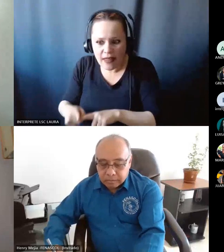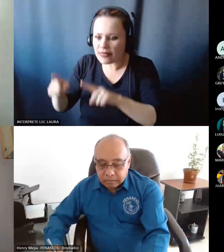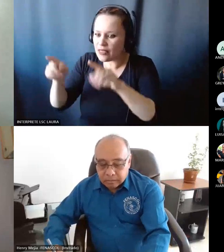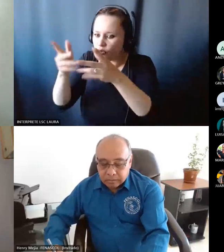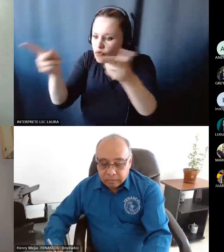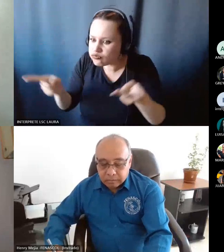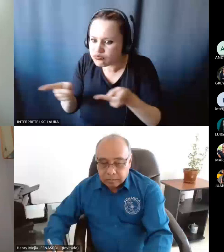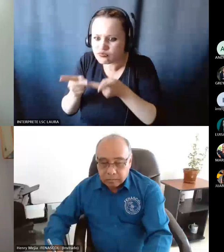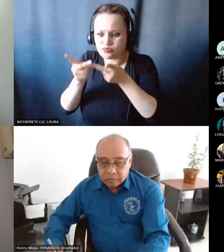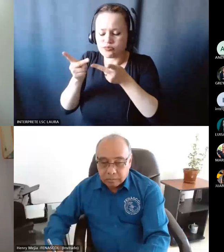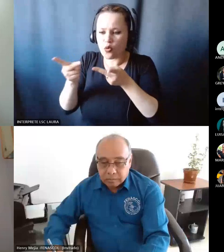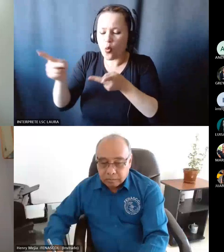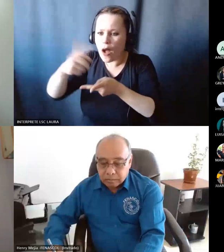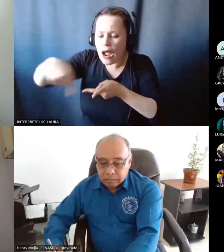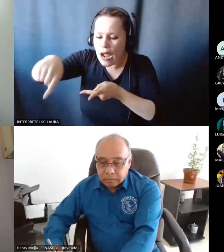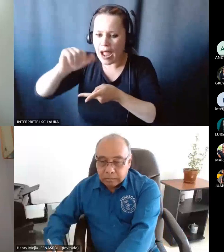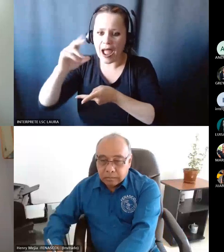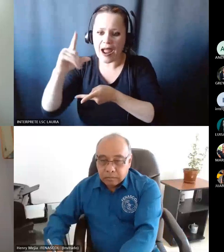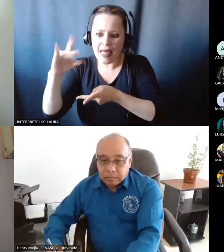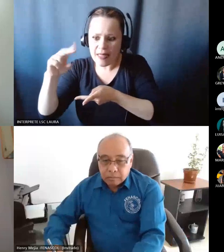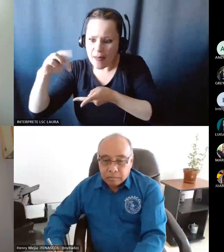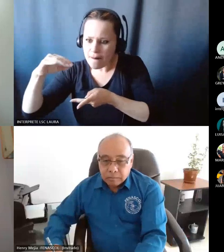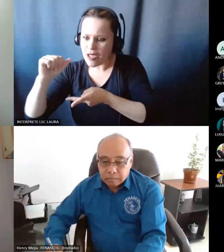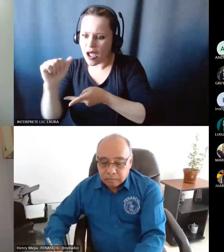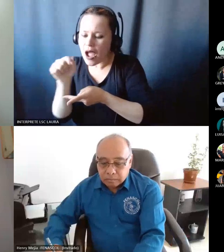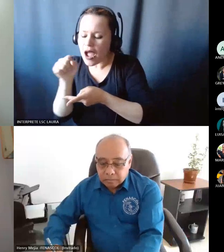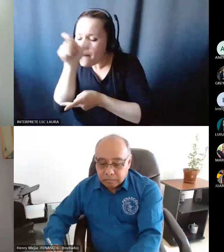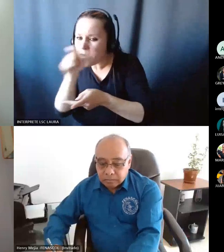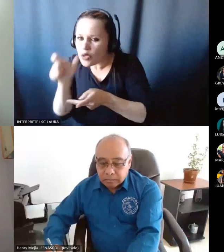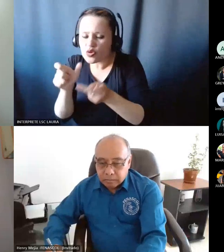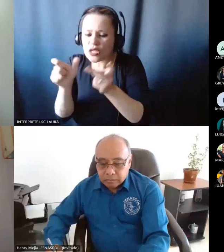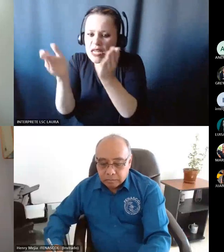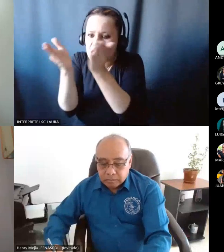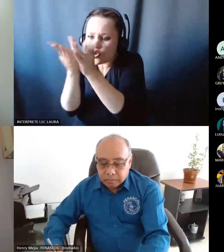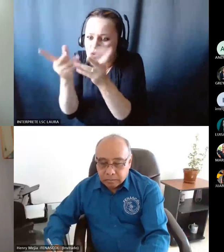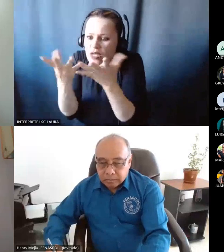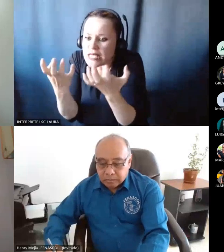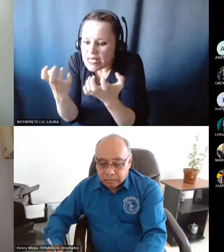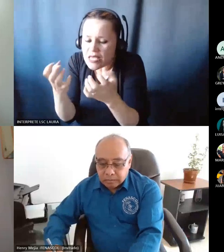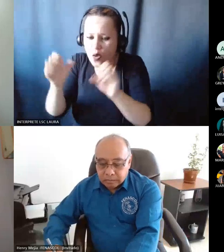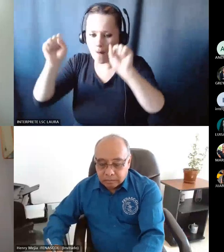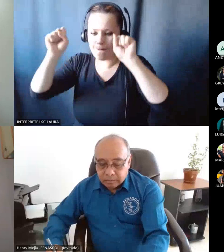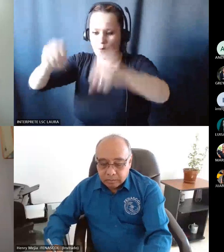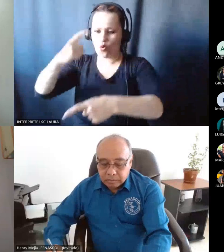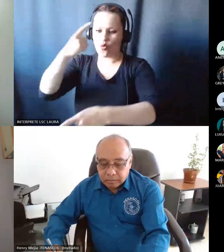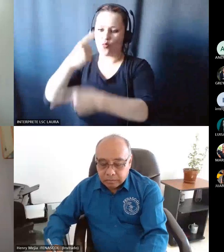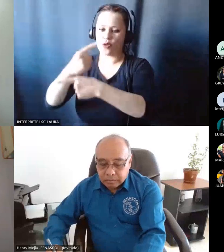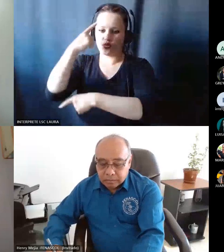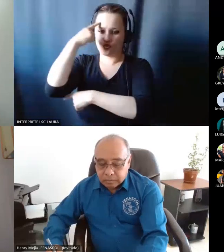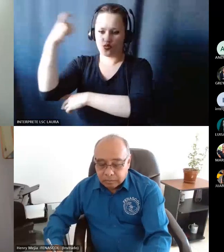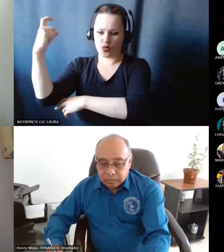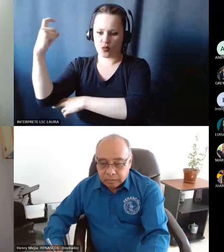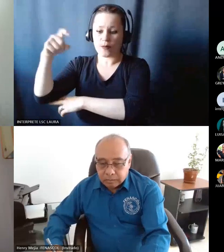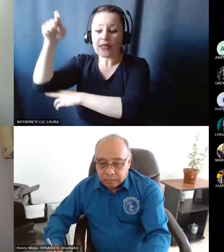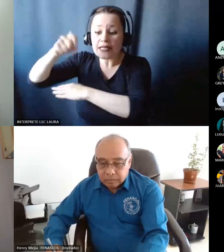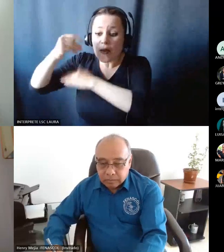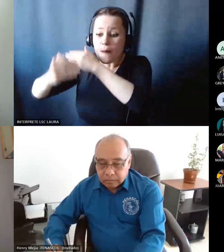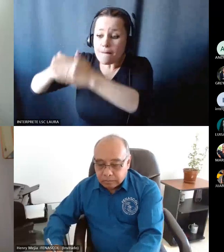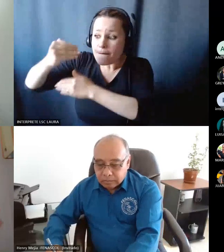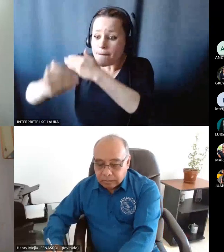las personas que que quieren estudiar puedan cumplir ese sueño y necesitamos unos procesos